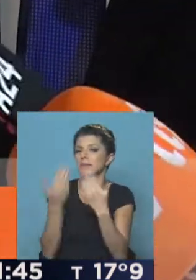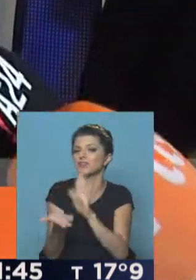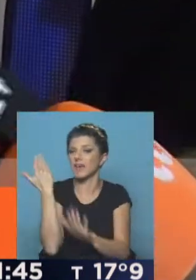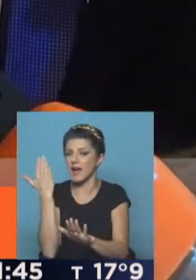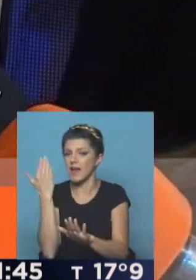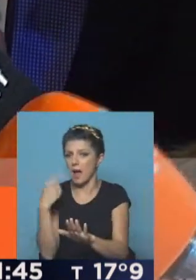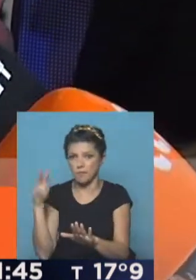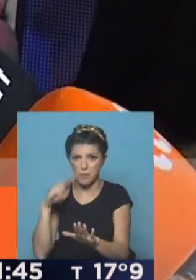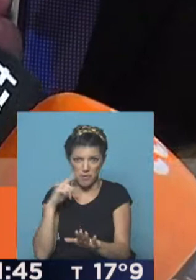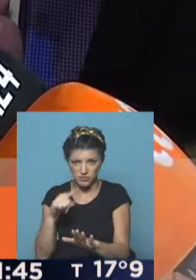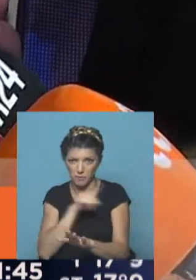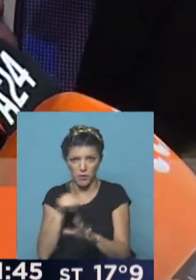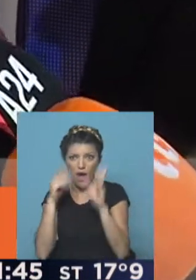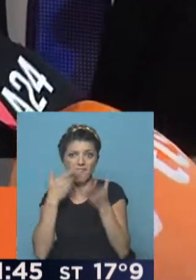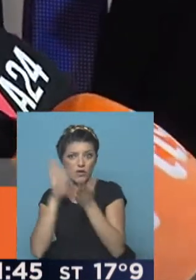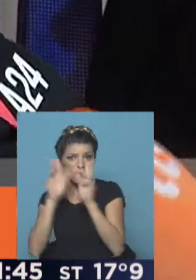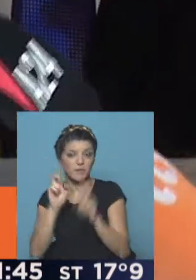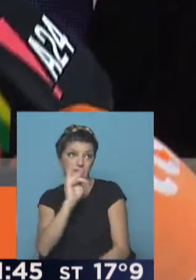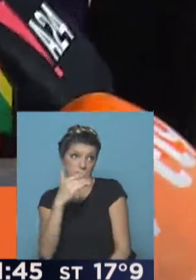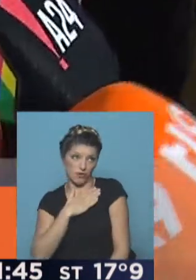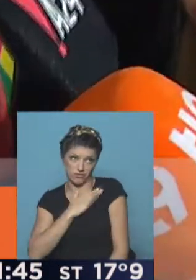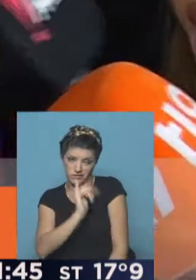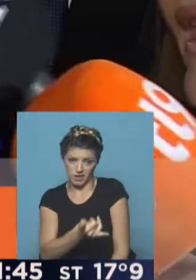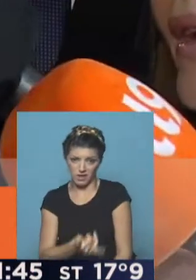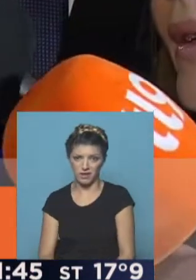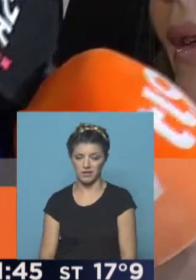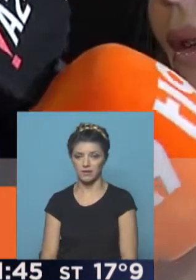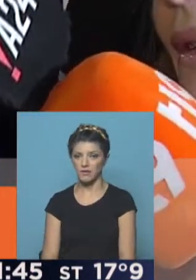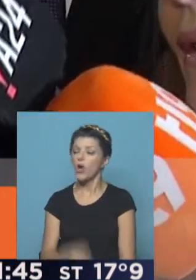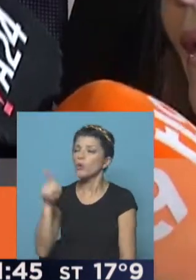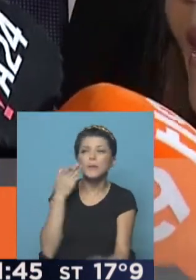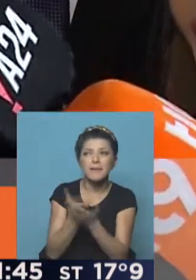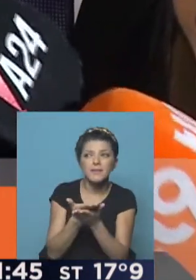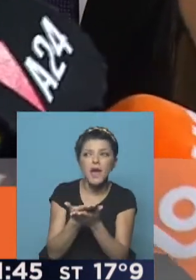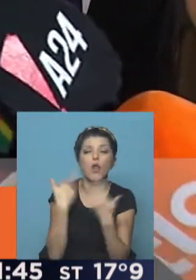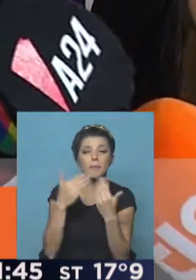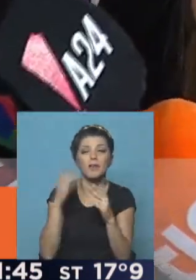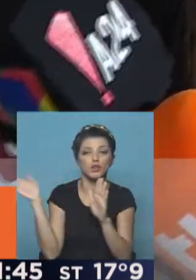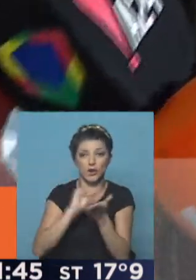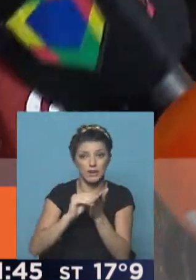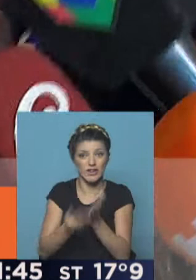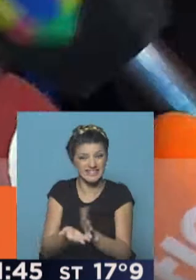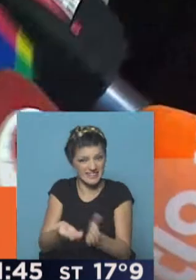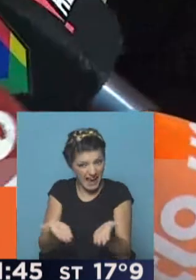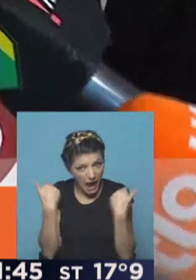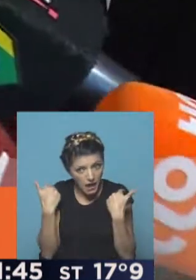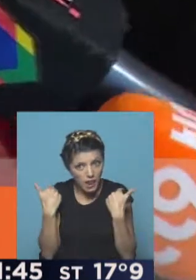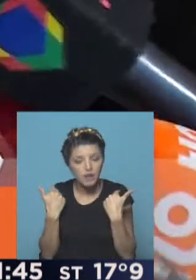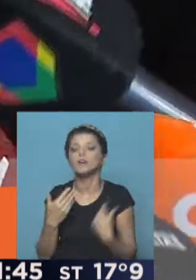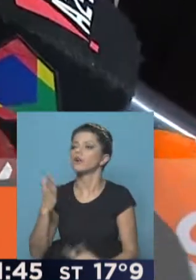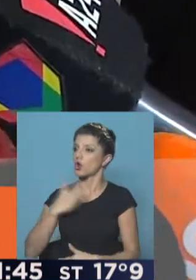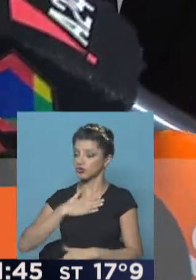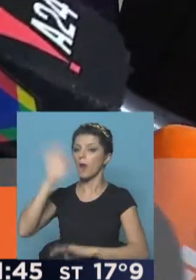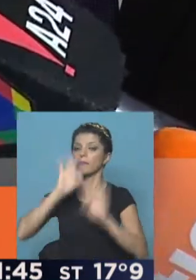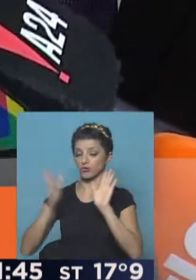temas. Sí, no te quepa la menor duda, nosotros creemos que sí. Ustedes pedían la supresión de los fueros de todos los legisladores, ¿verdad? Nosotros en el proyecto